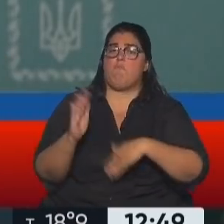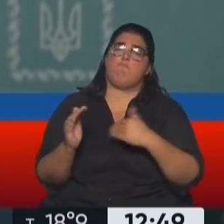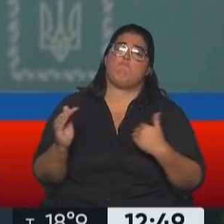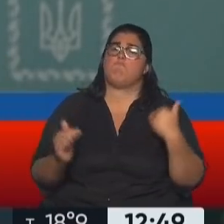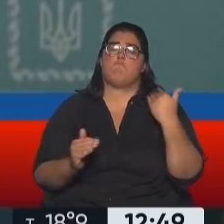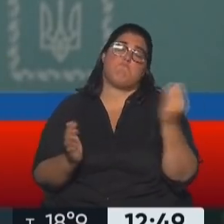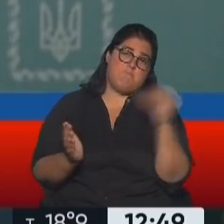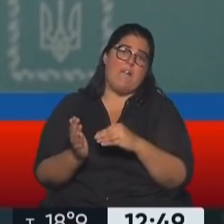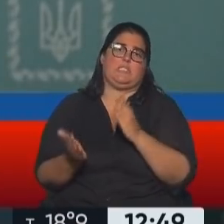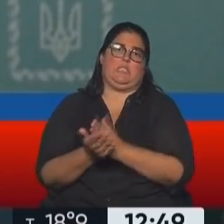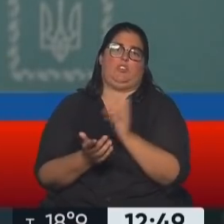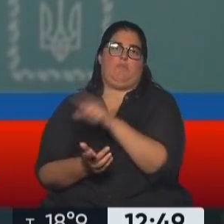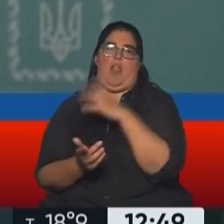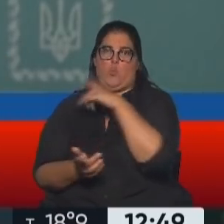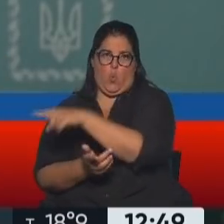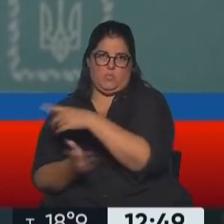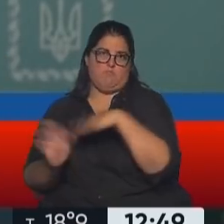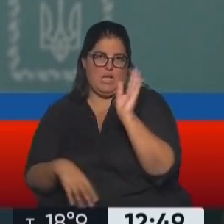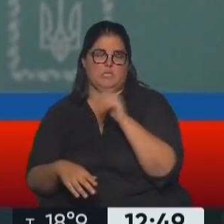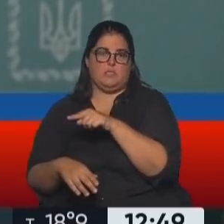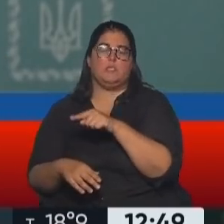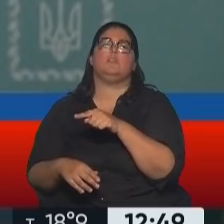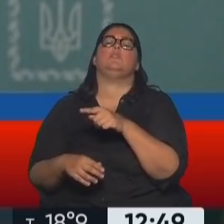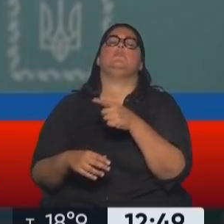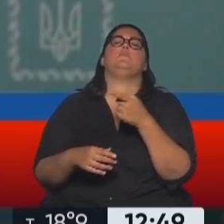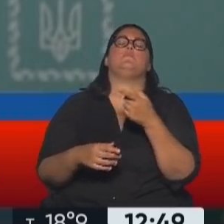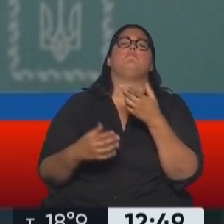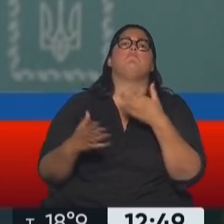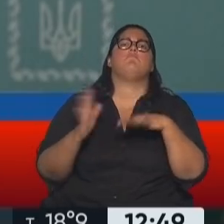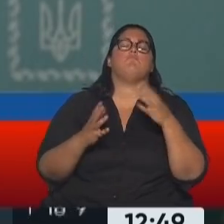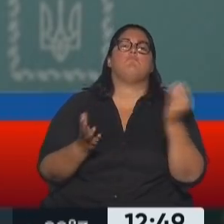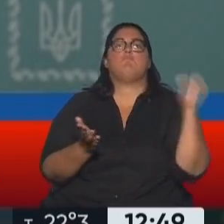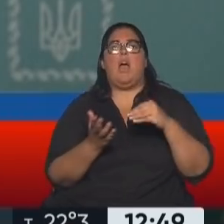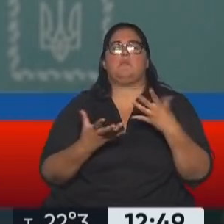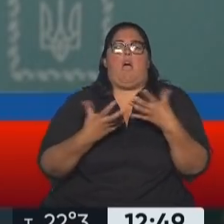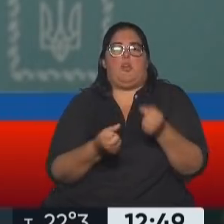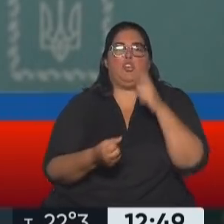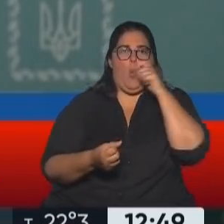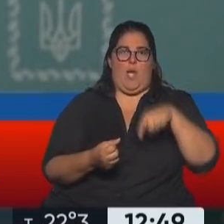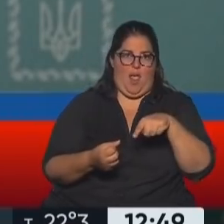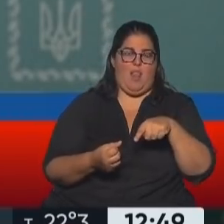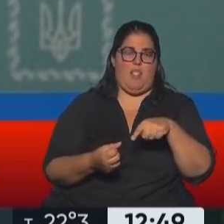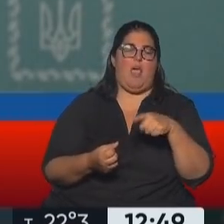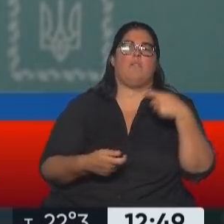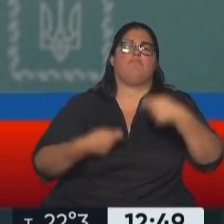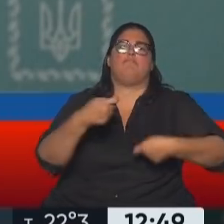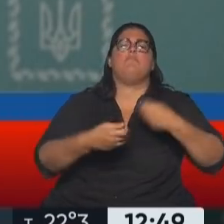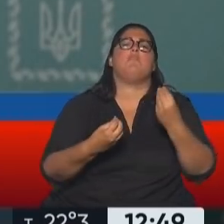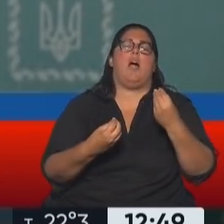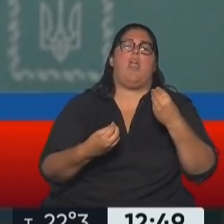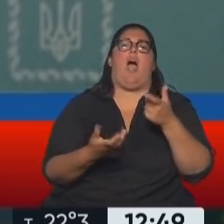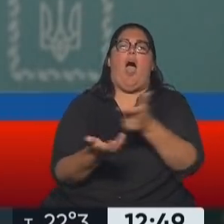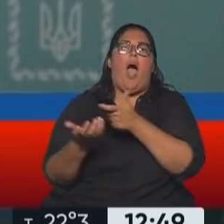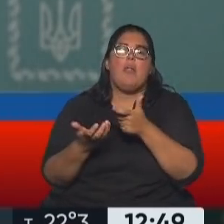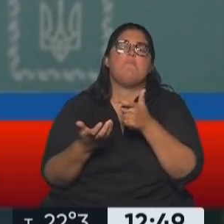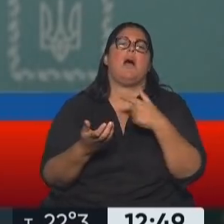que apuntaron o señalaron hasta el momento, más apoyo a Ucrania, tanto financieramente para armas y particularmente para el